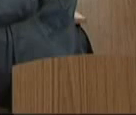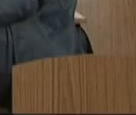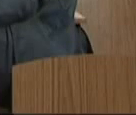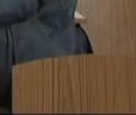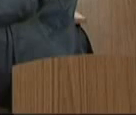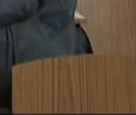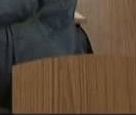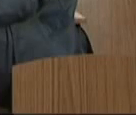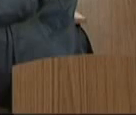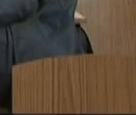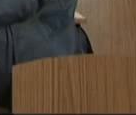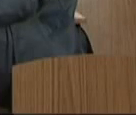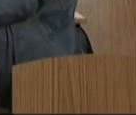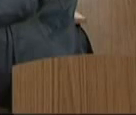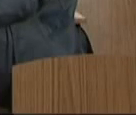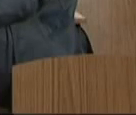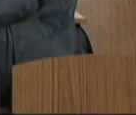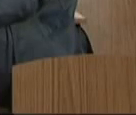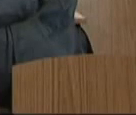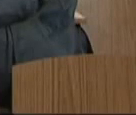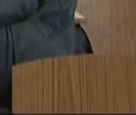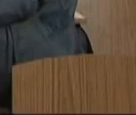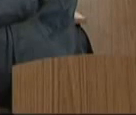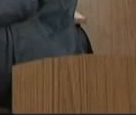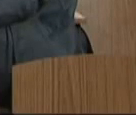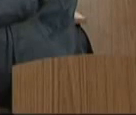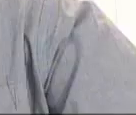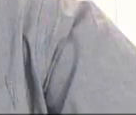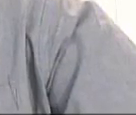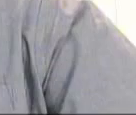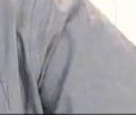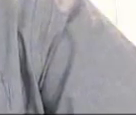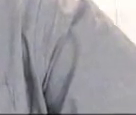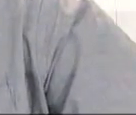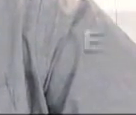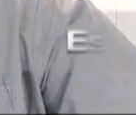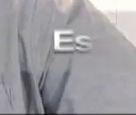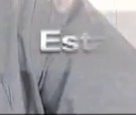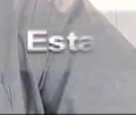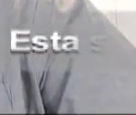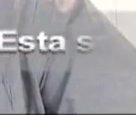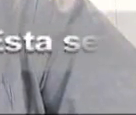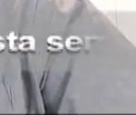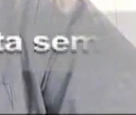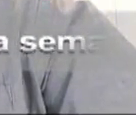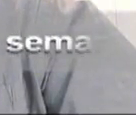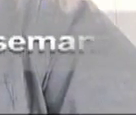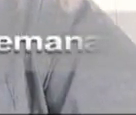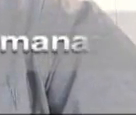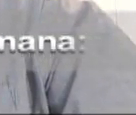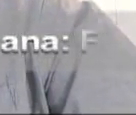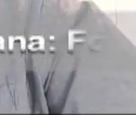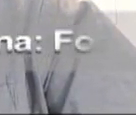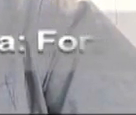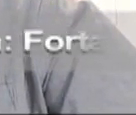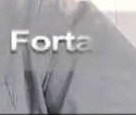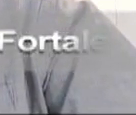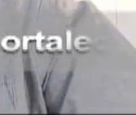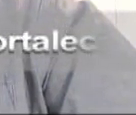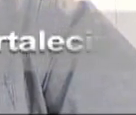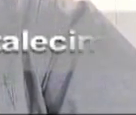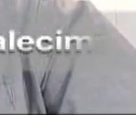Esta semana en Conciencia. Una política, digamos, a nivel de Estado que no existe hacia el pequeño productor. Es una política